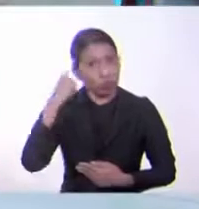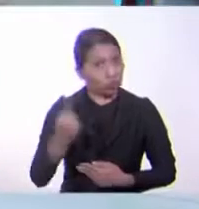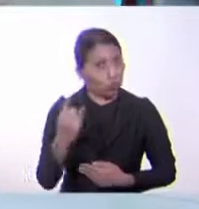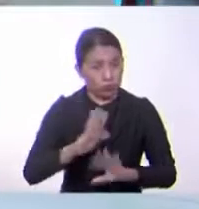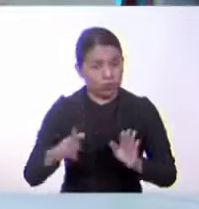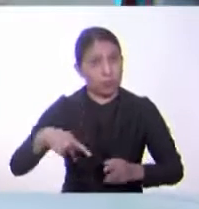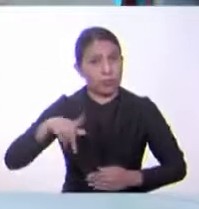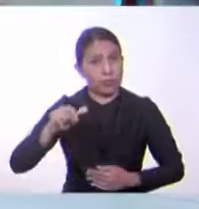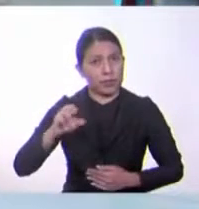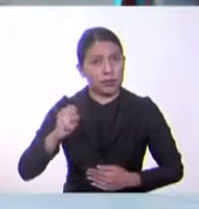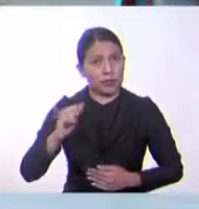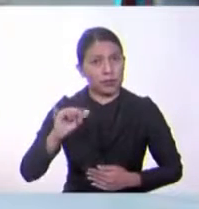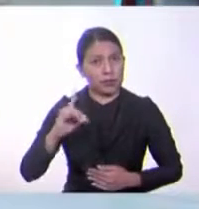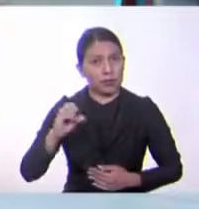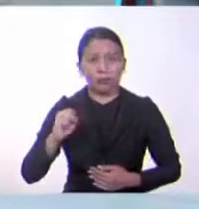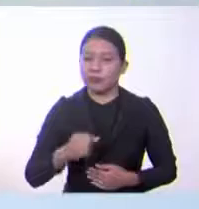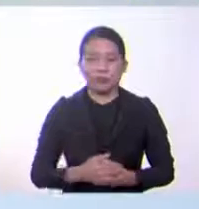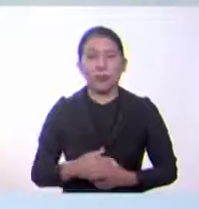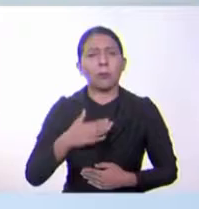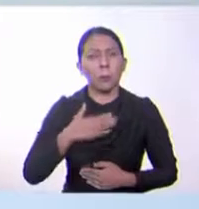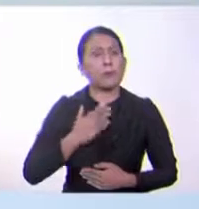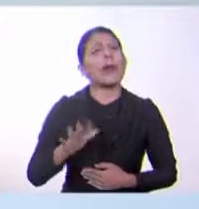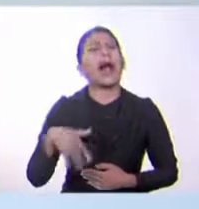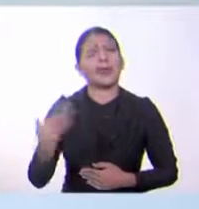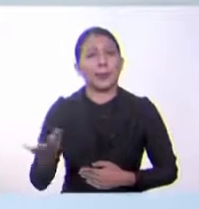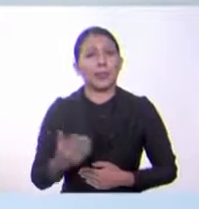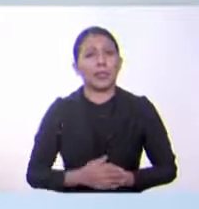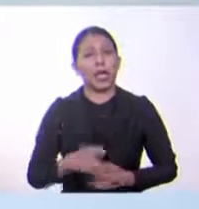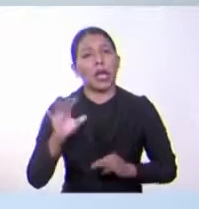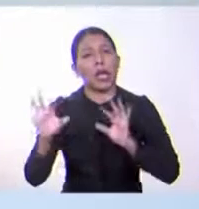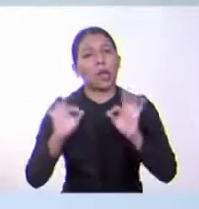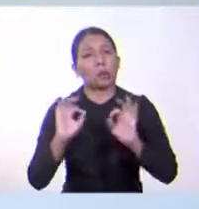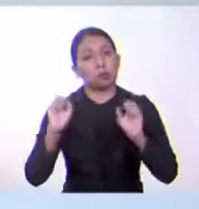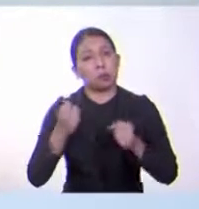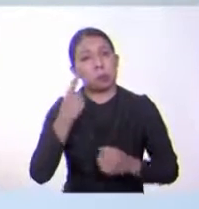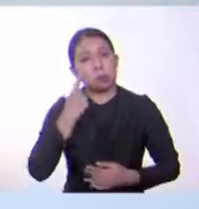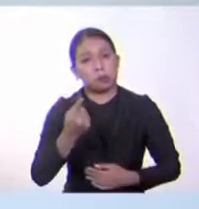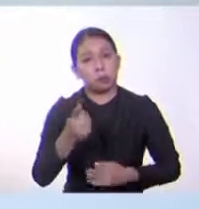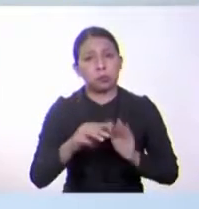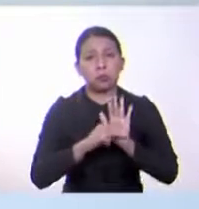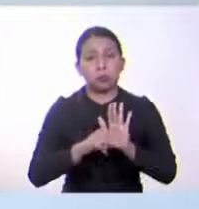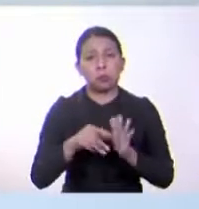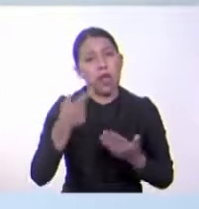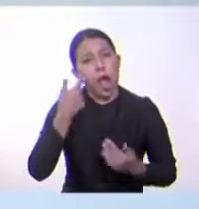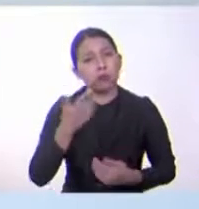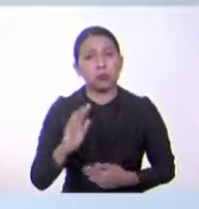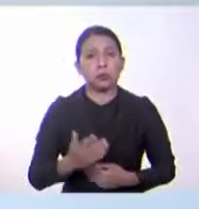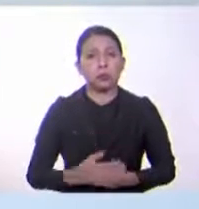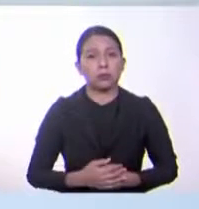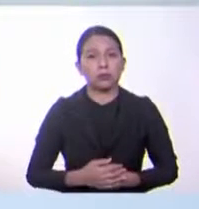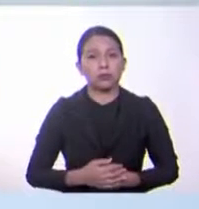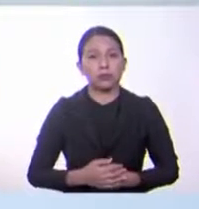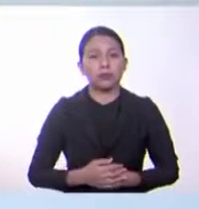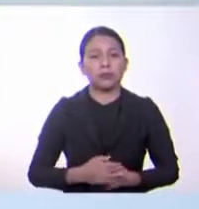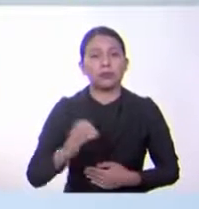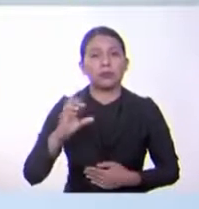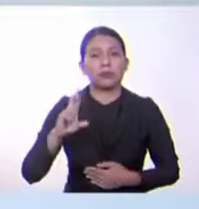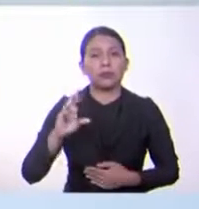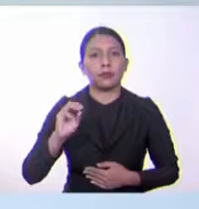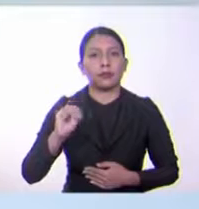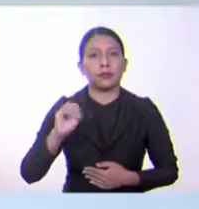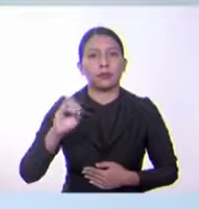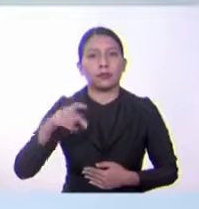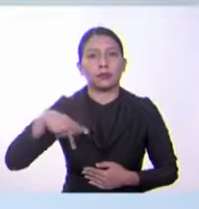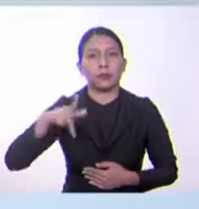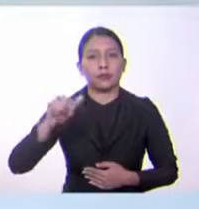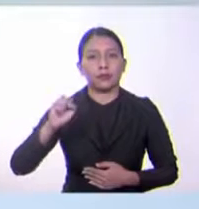existen otro tipo de plastidios que incluso algunos los podemos ver en este modelo. Por ejemplo, están los cromoplastos. Y